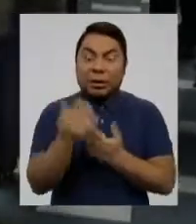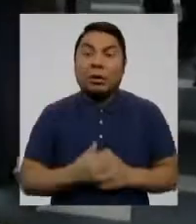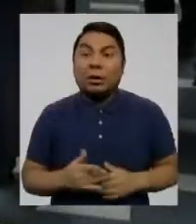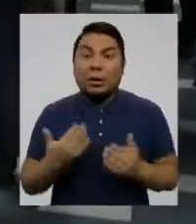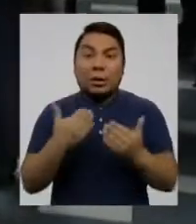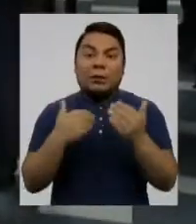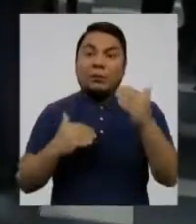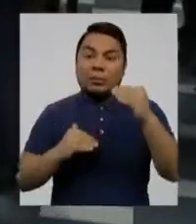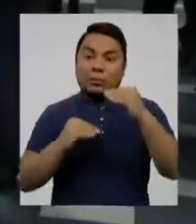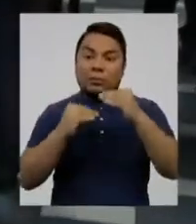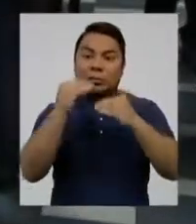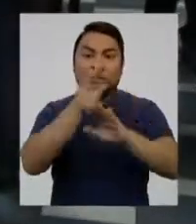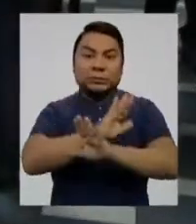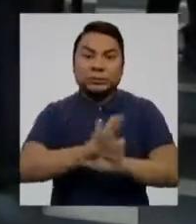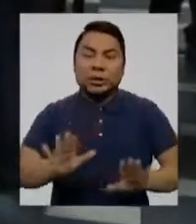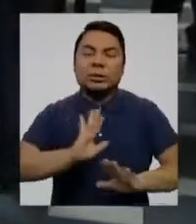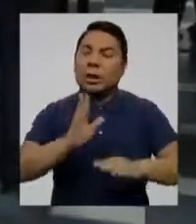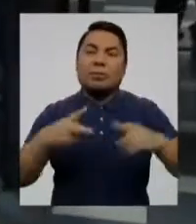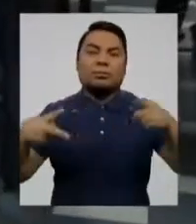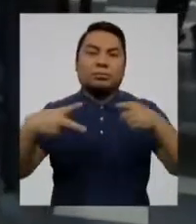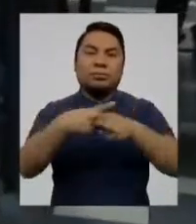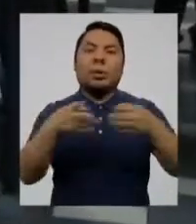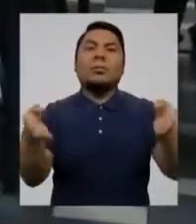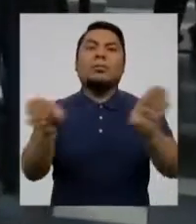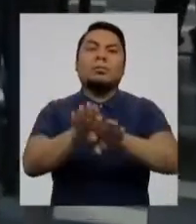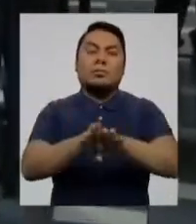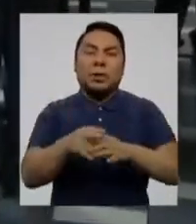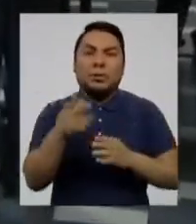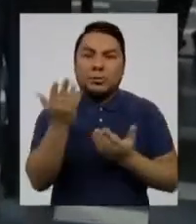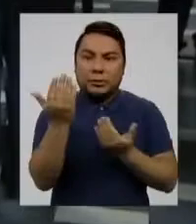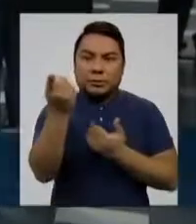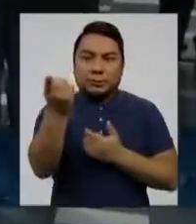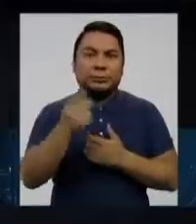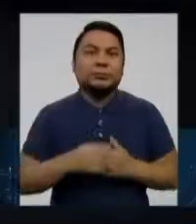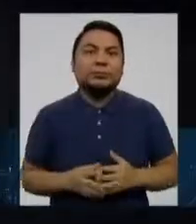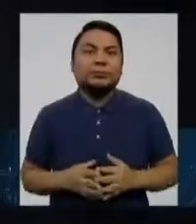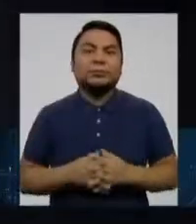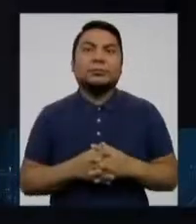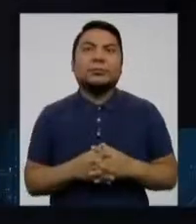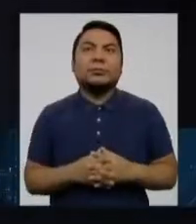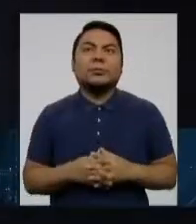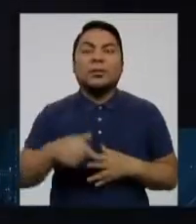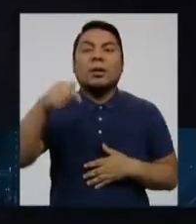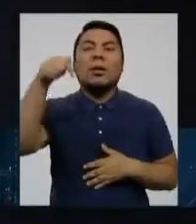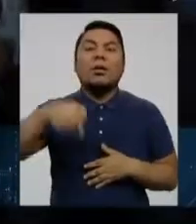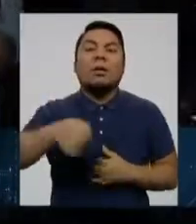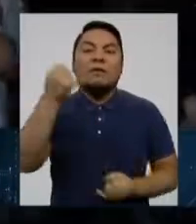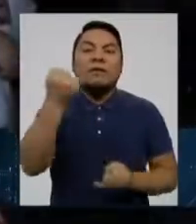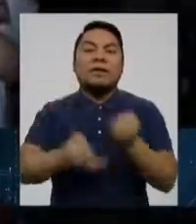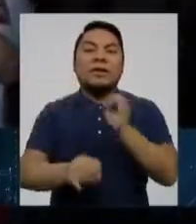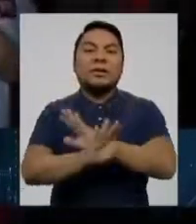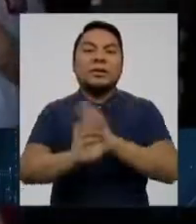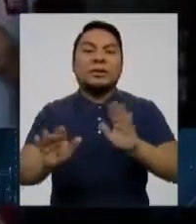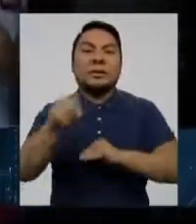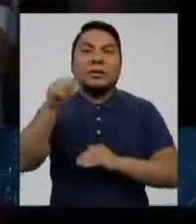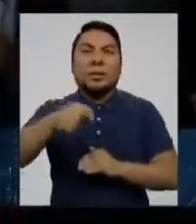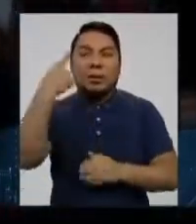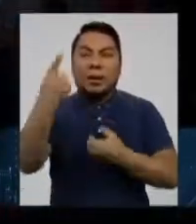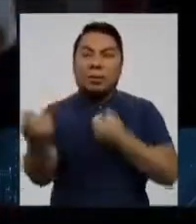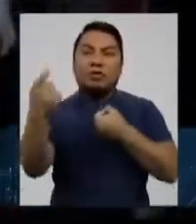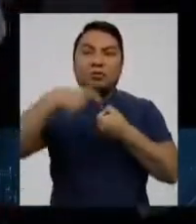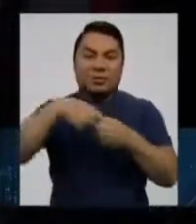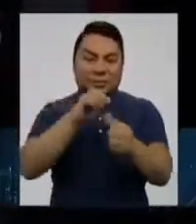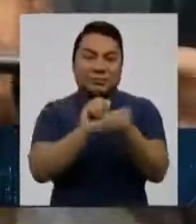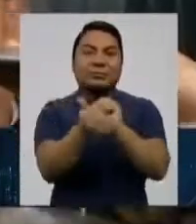a la alcaldía de Lima. Hay un informe al respecto, lo vemos. Hoy se vence el plazo para inscribir las candidaturas y